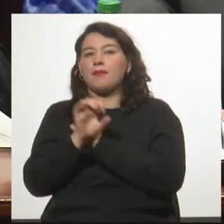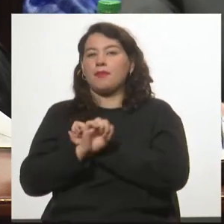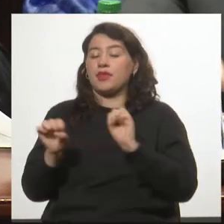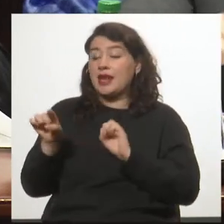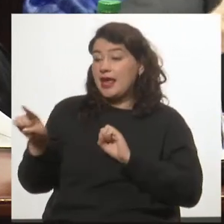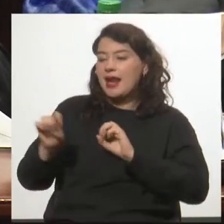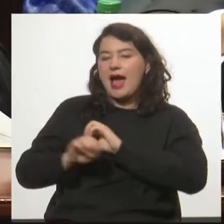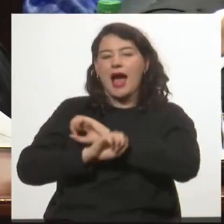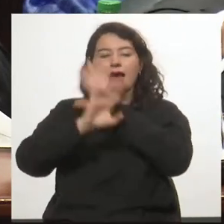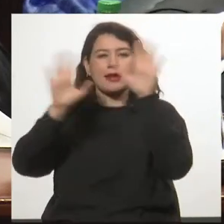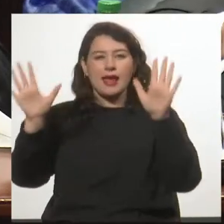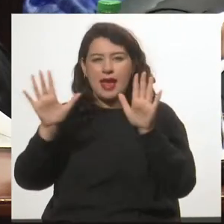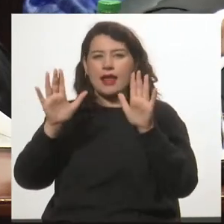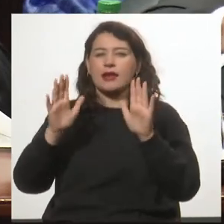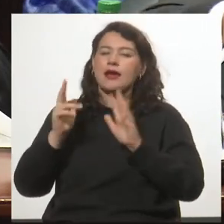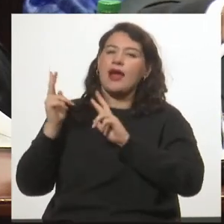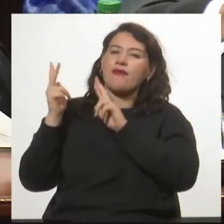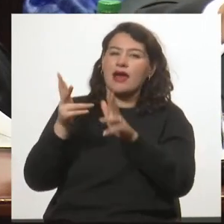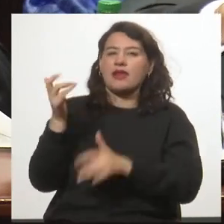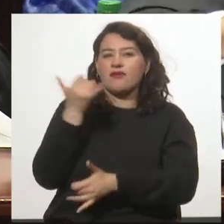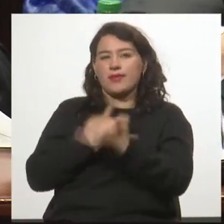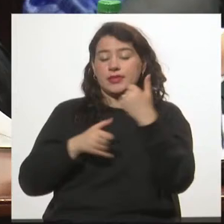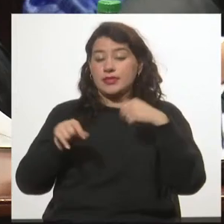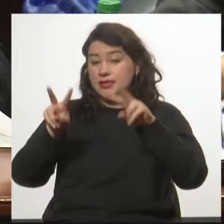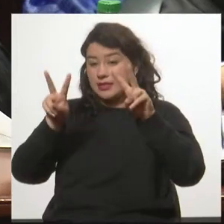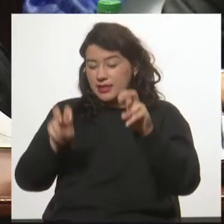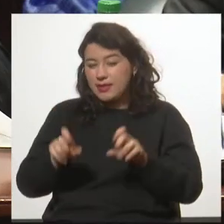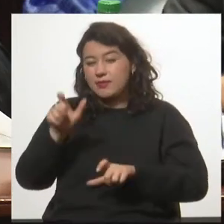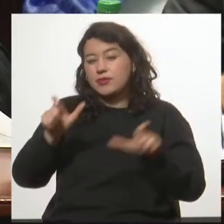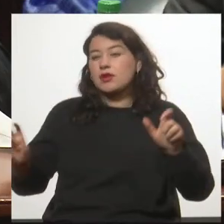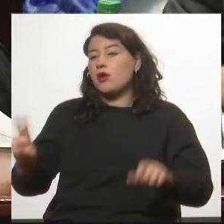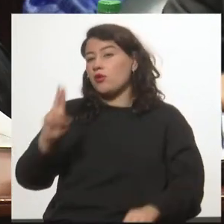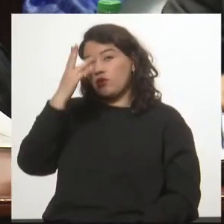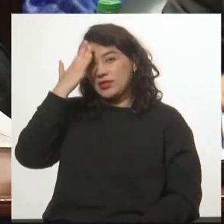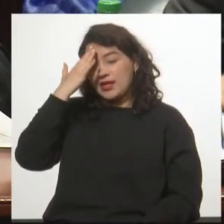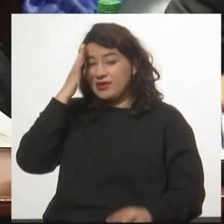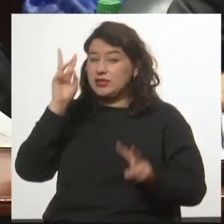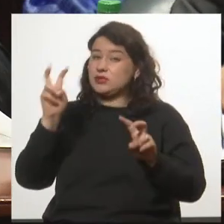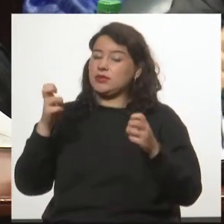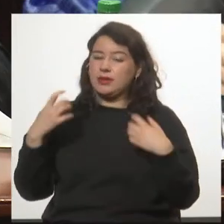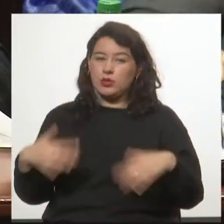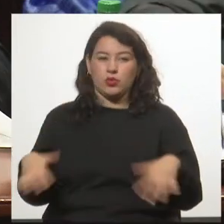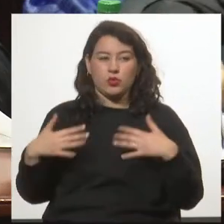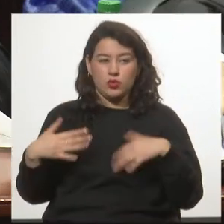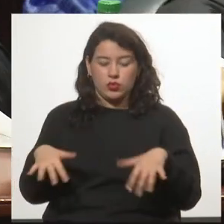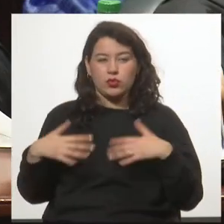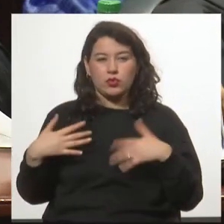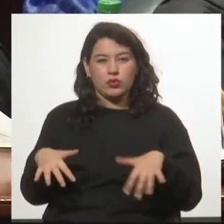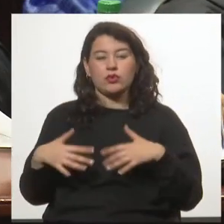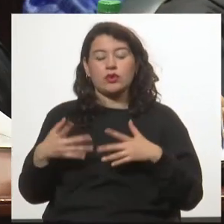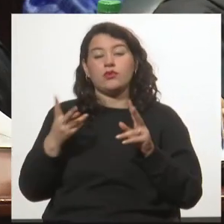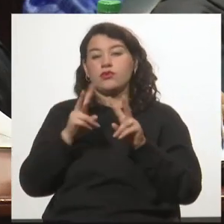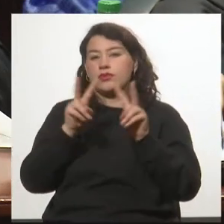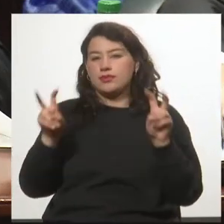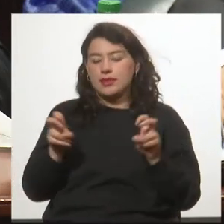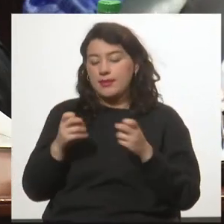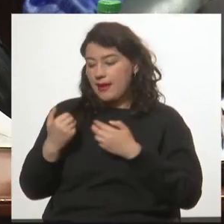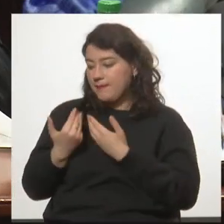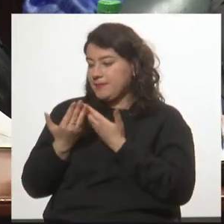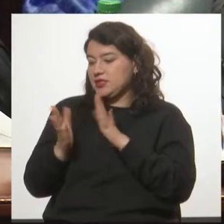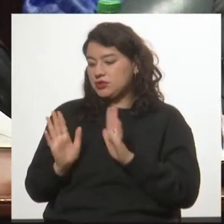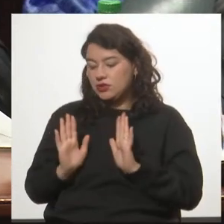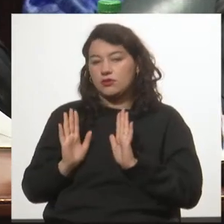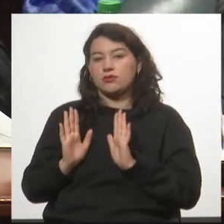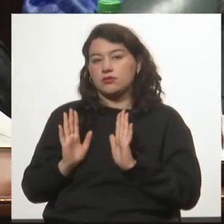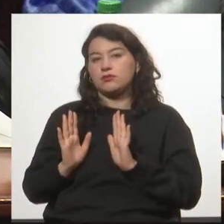y echar luz sobre todo este tema un tema que toda la uruguay sabe es un tema polémico un tema que arranco de sus